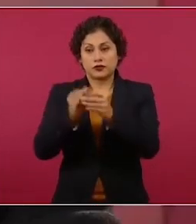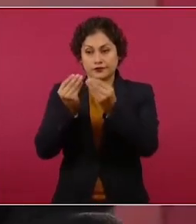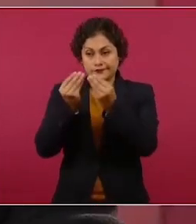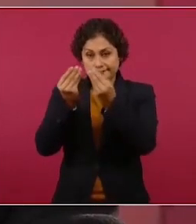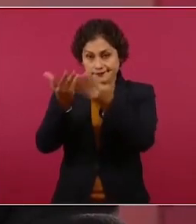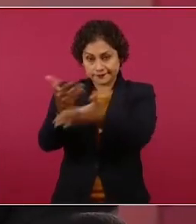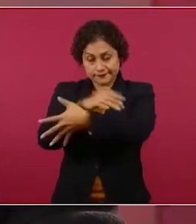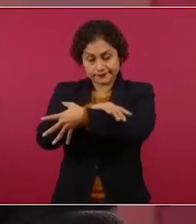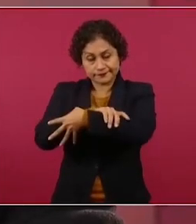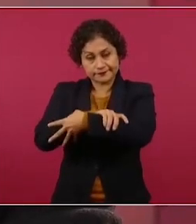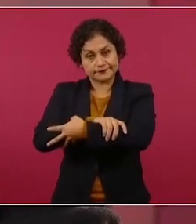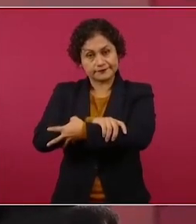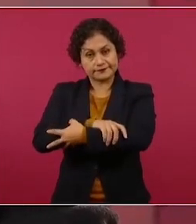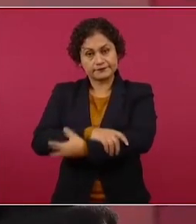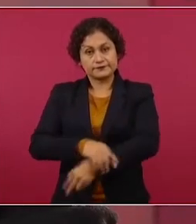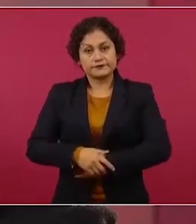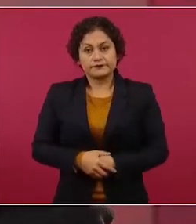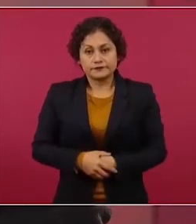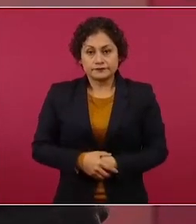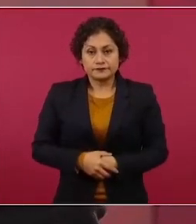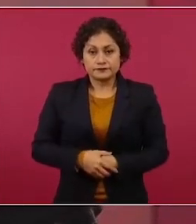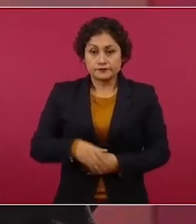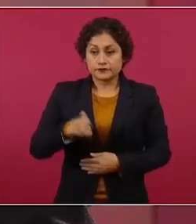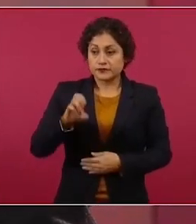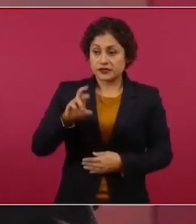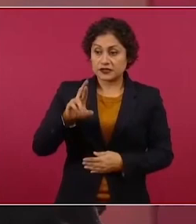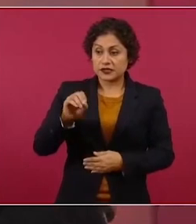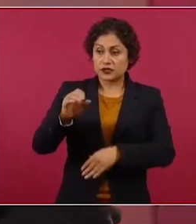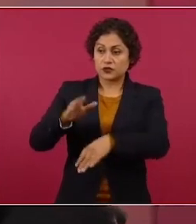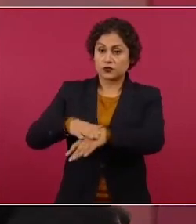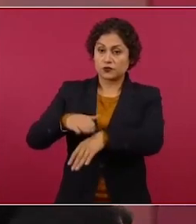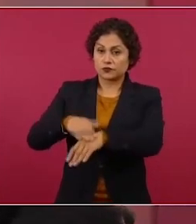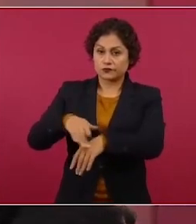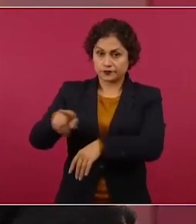solidaridad, decirle a Ciro que no está solo.